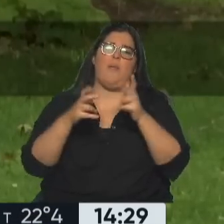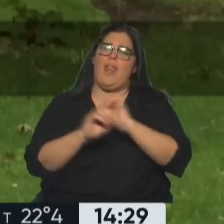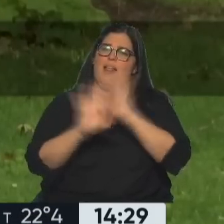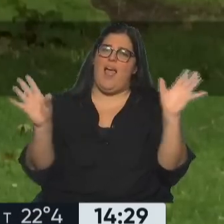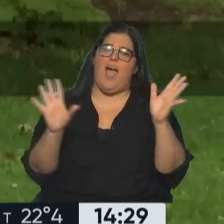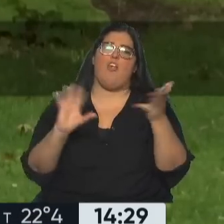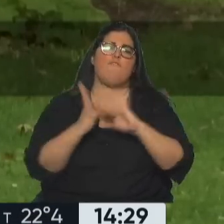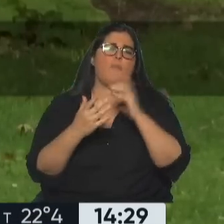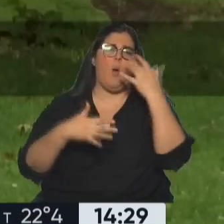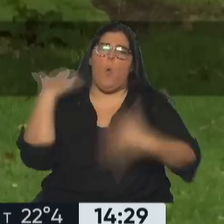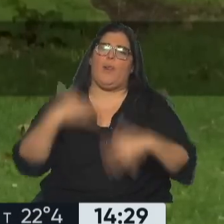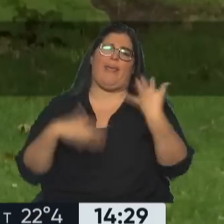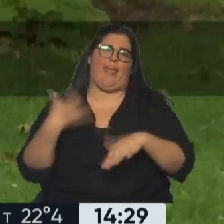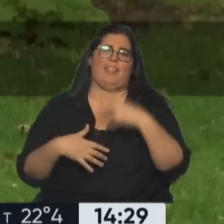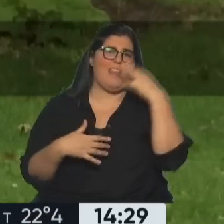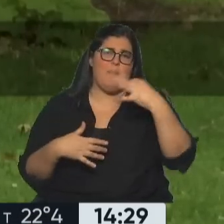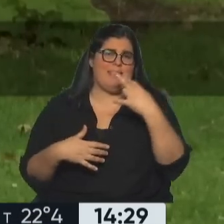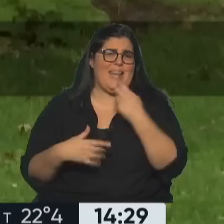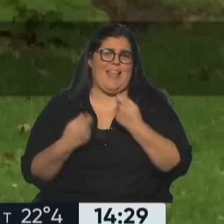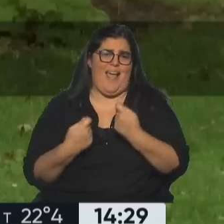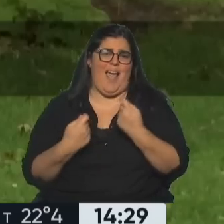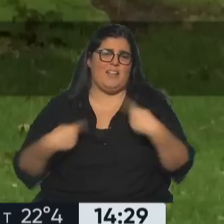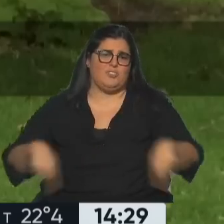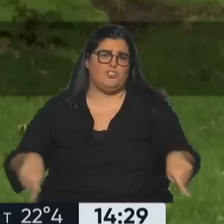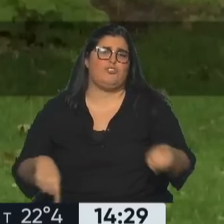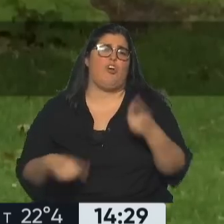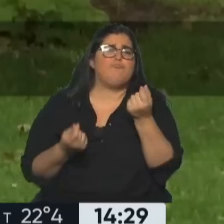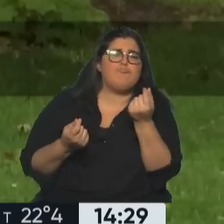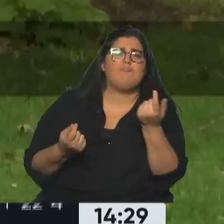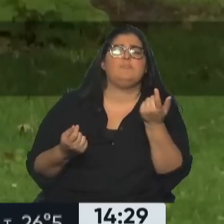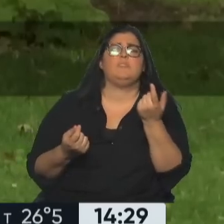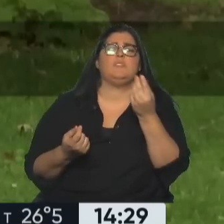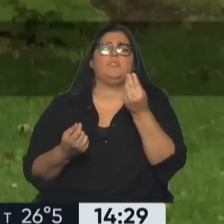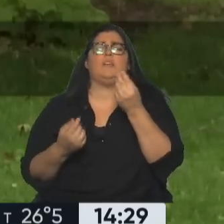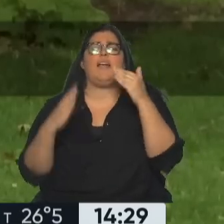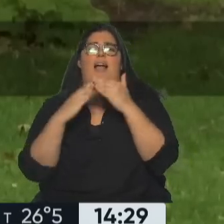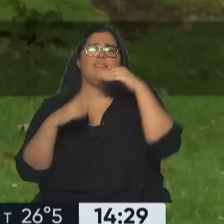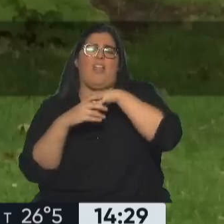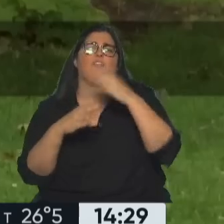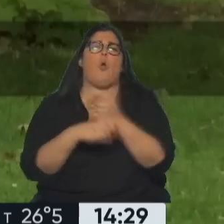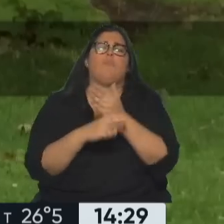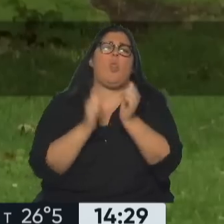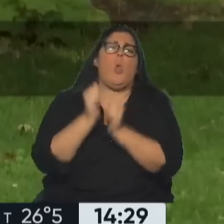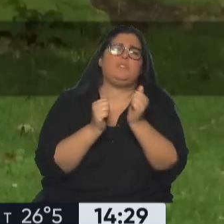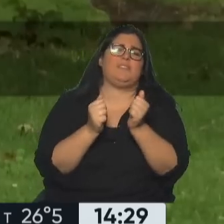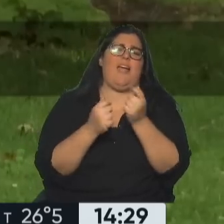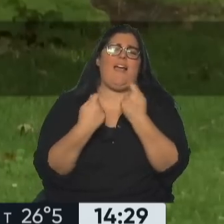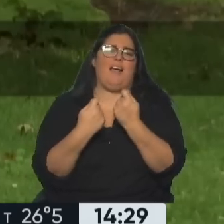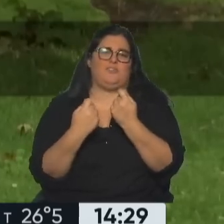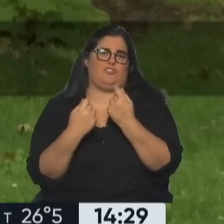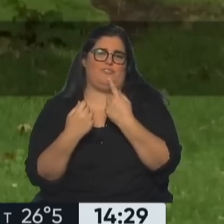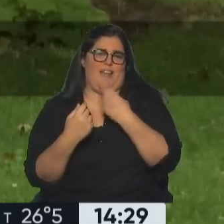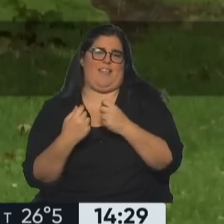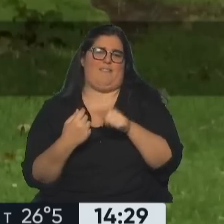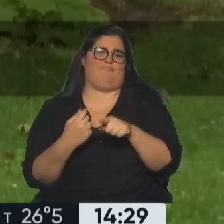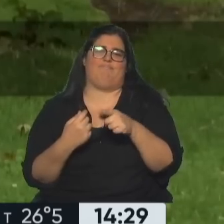müssen, wie die Energiekosten tatsächlich gehandelt werden können für die privaten Haushalte ebenso wie für die Betriebe.